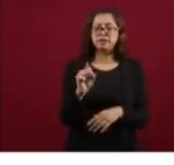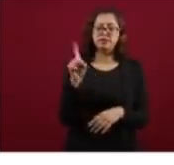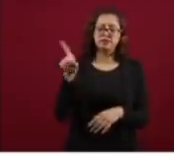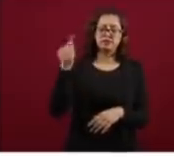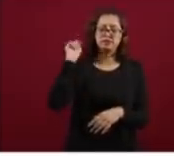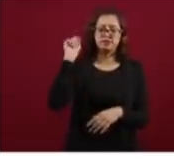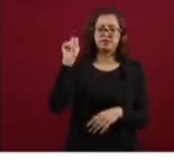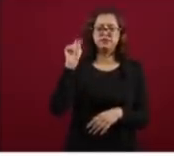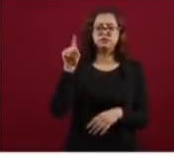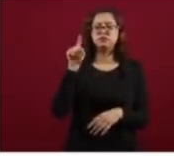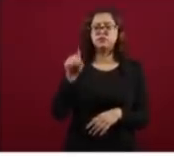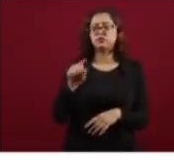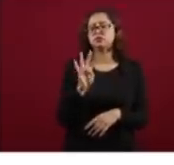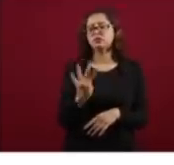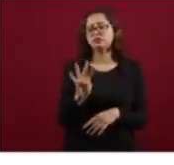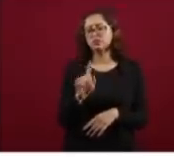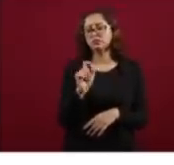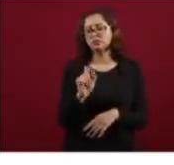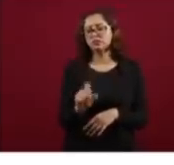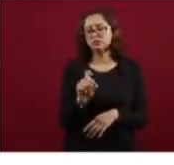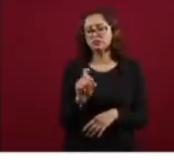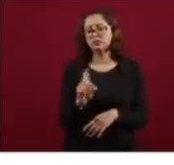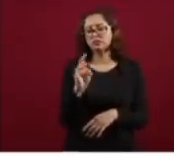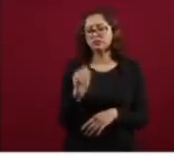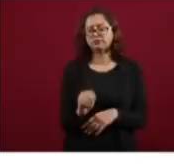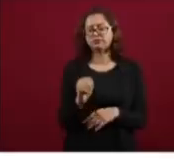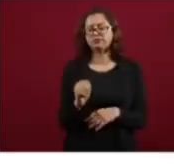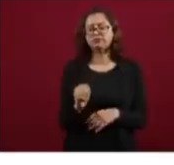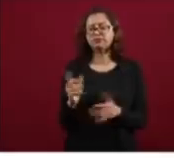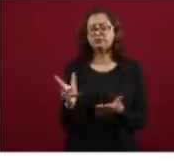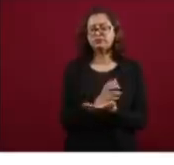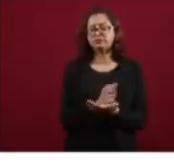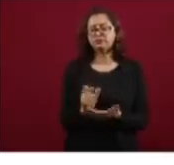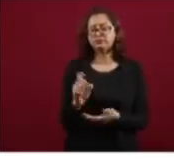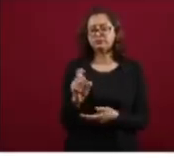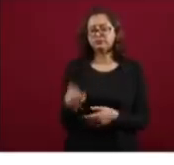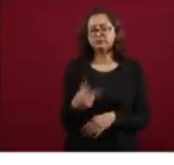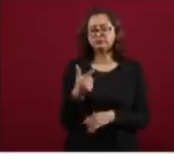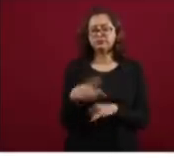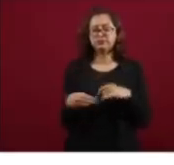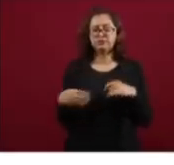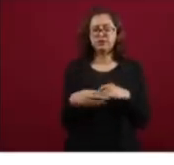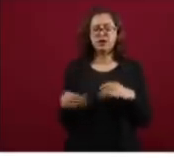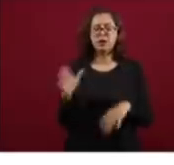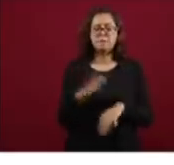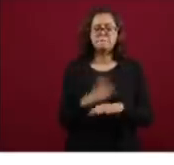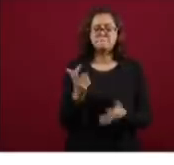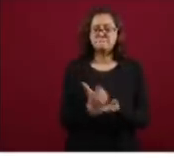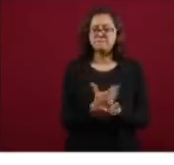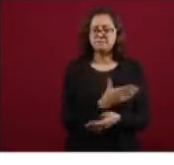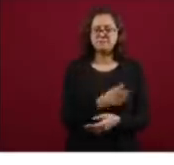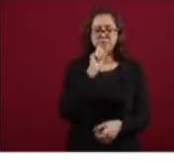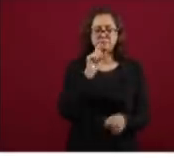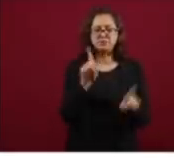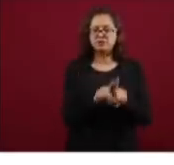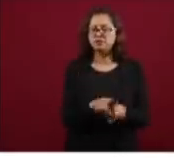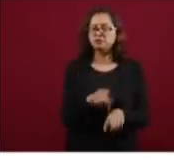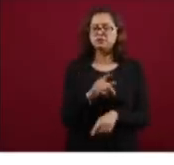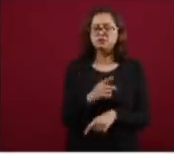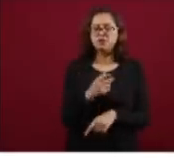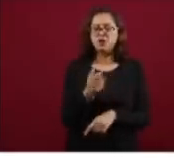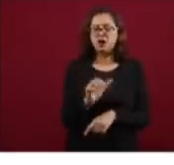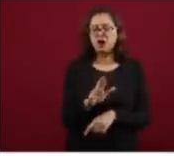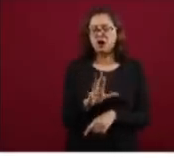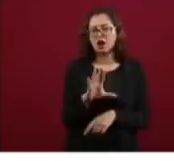a 1939 por litro con un margen de 37 centavos las marcas con los precios más altos chevron red co